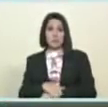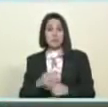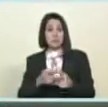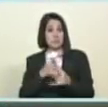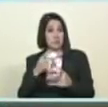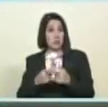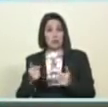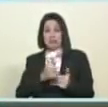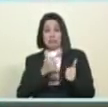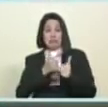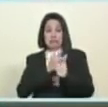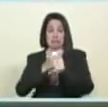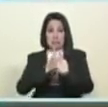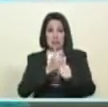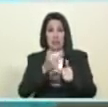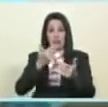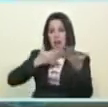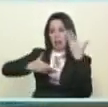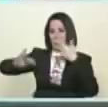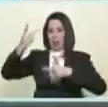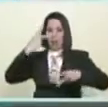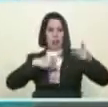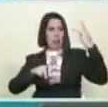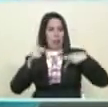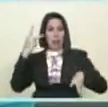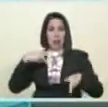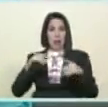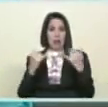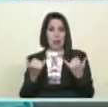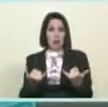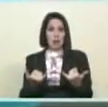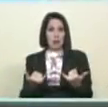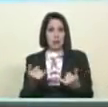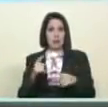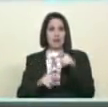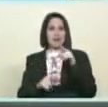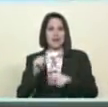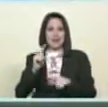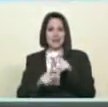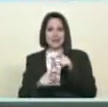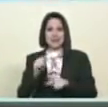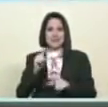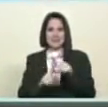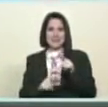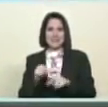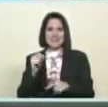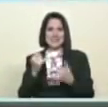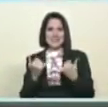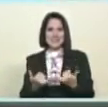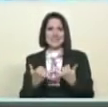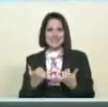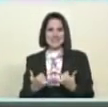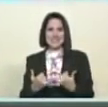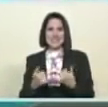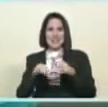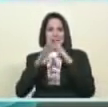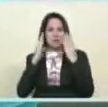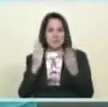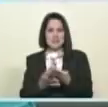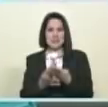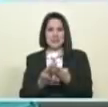Entonces la persecución, que era disimulada, se hizo abierta. Nos empezaron a cerrar todas las cuentas bancarias en el mundo.